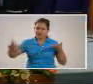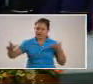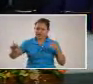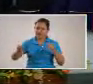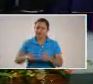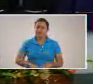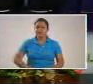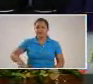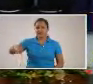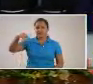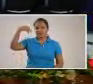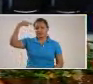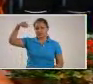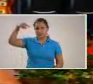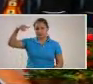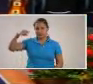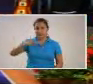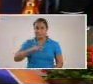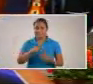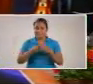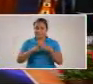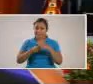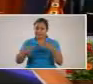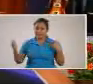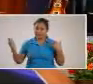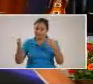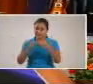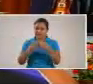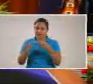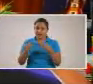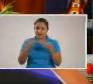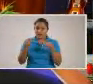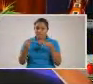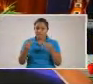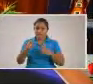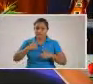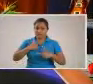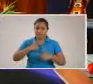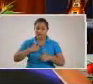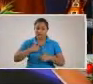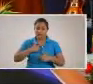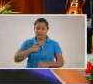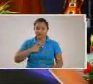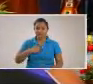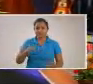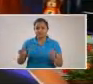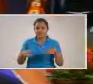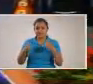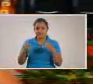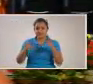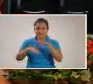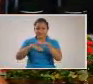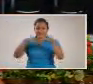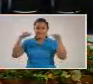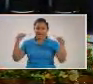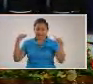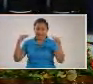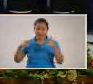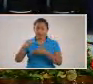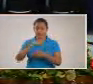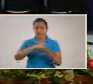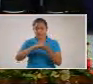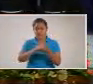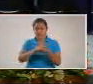a acercar y se le están uniendo muchos ejércitos. Es decir, el hecho que los hayan sacado de su